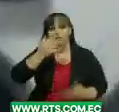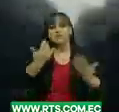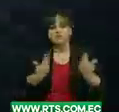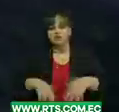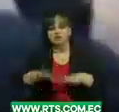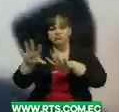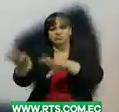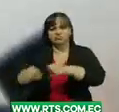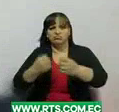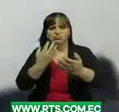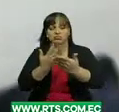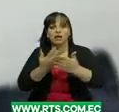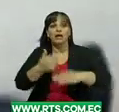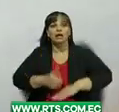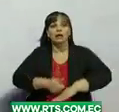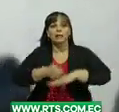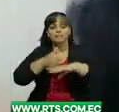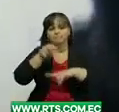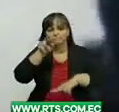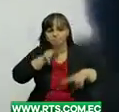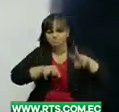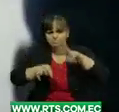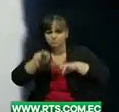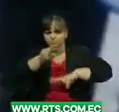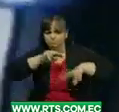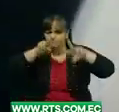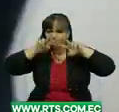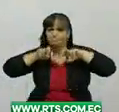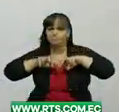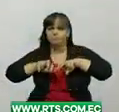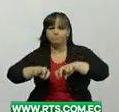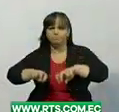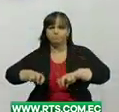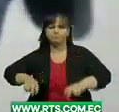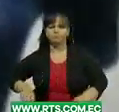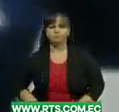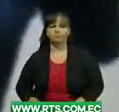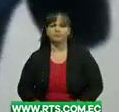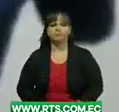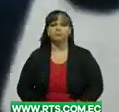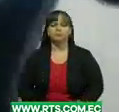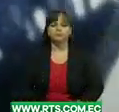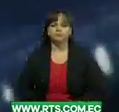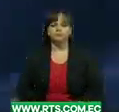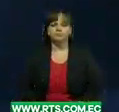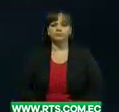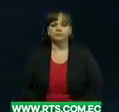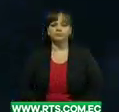investigaciones del caso, informó Carlos Julio Gurumendi.